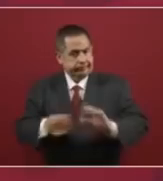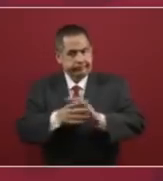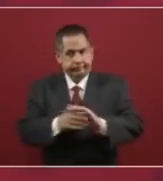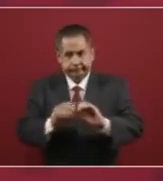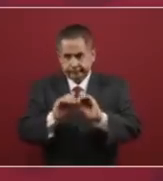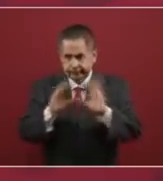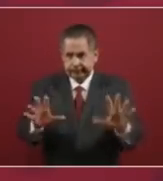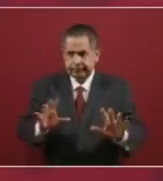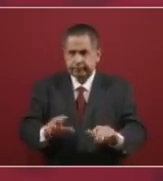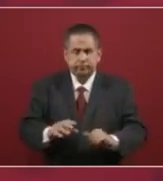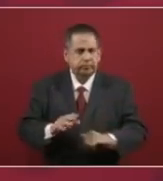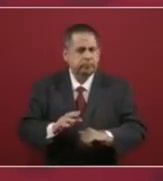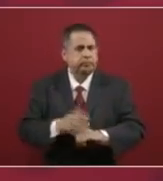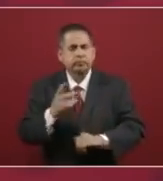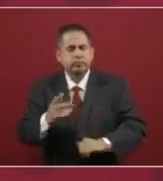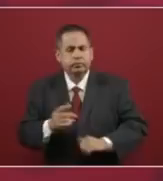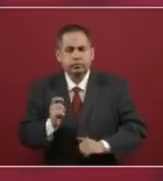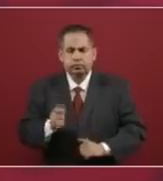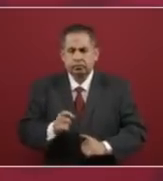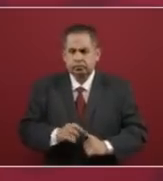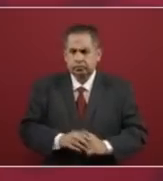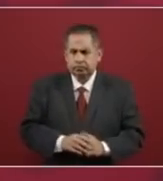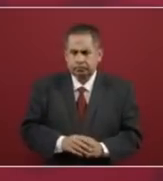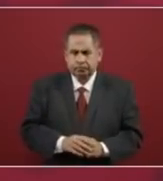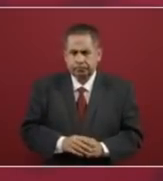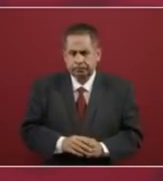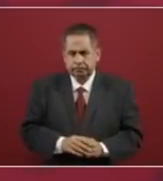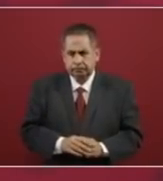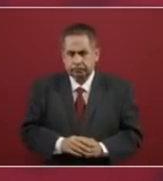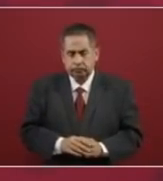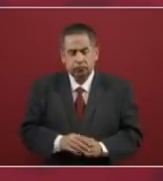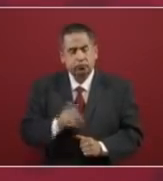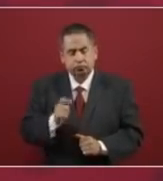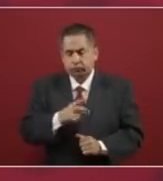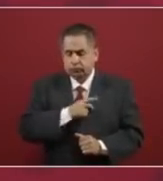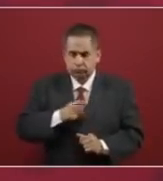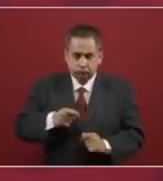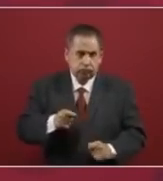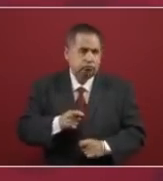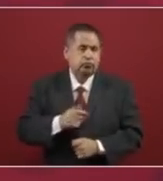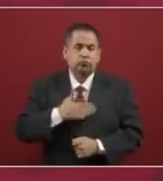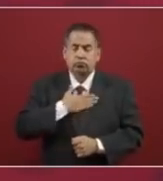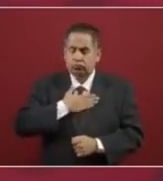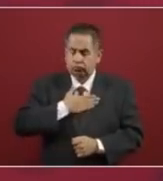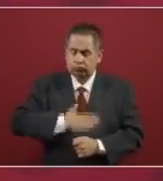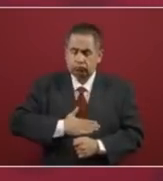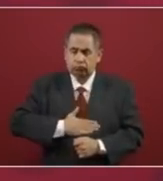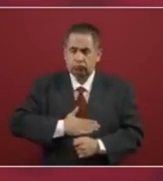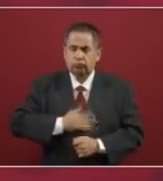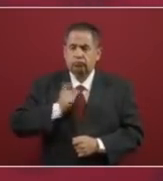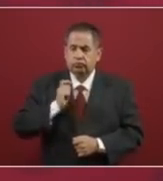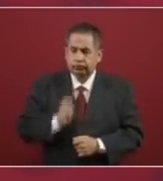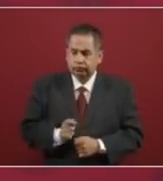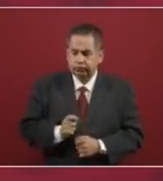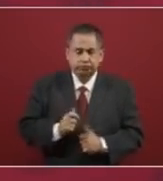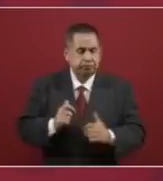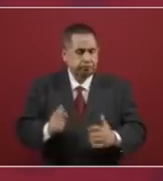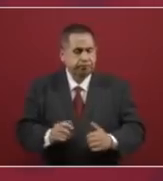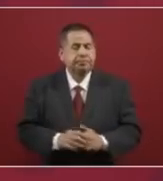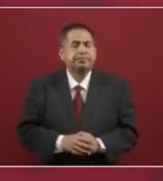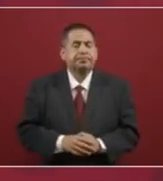porque es de justicia, que